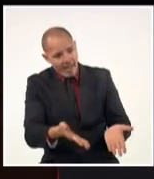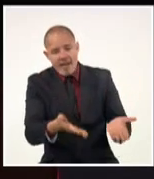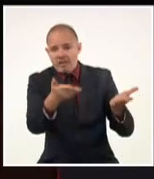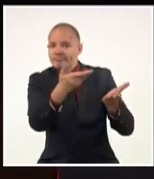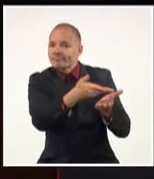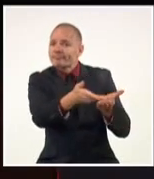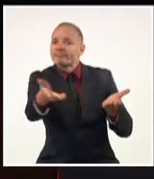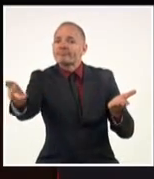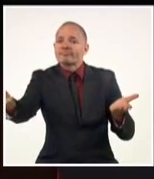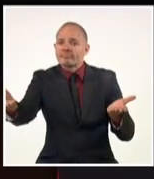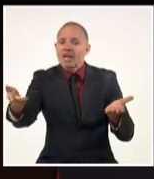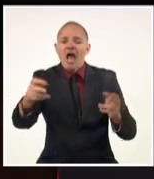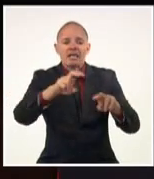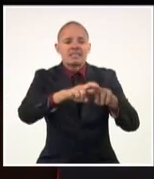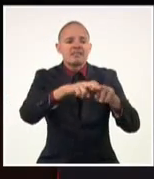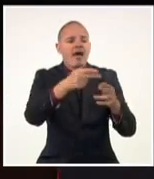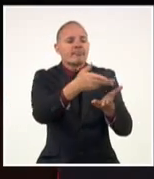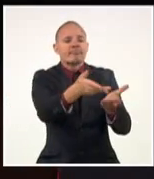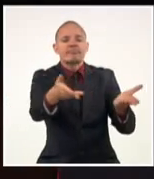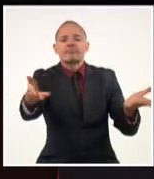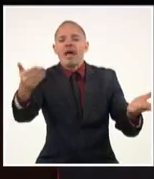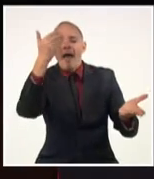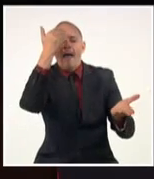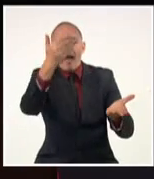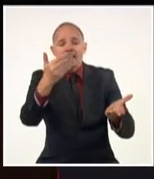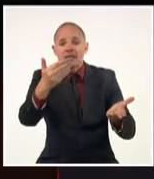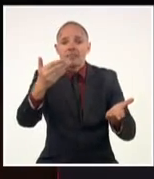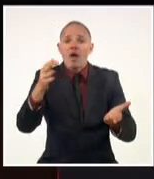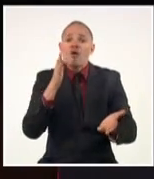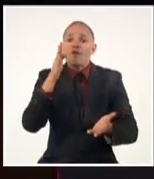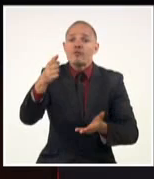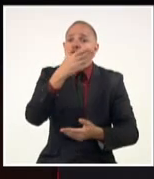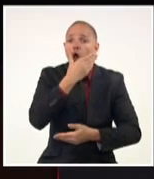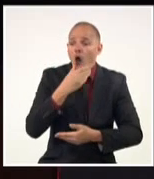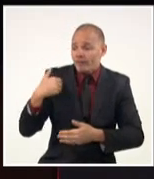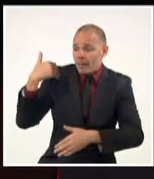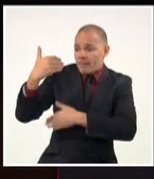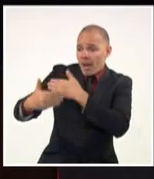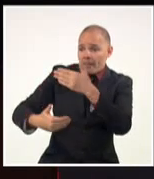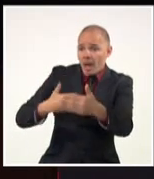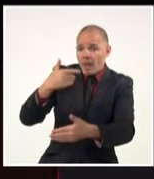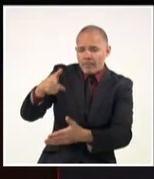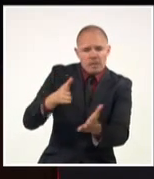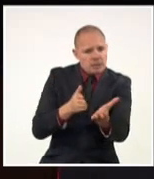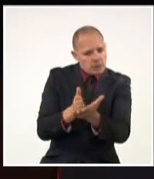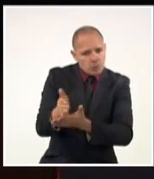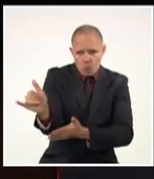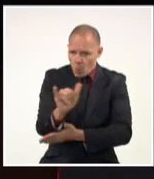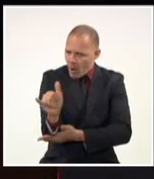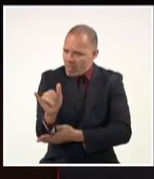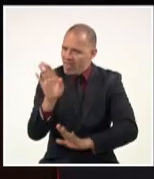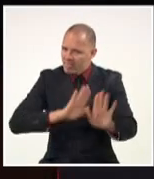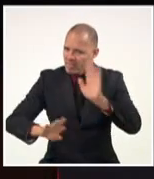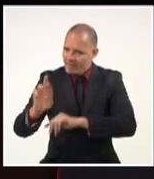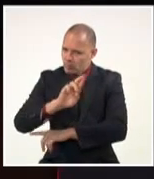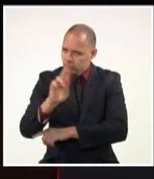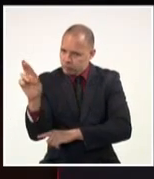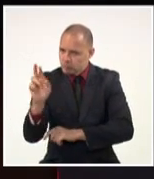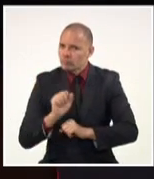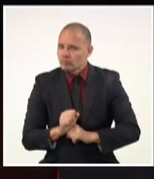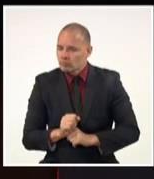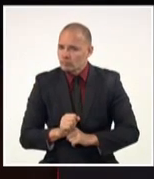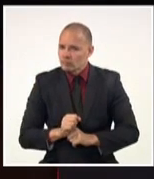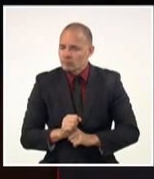sin dudas ver que las generaciones siguientes son leales a la historia. Cuando hacemos el